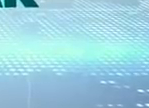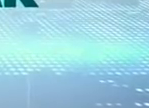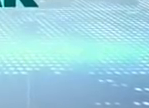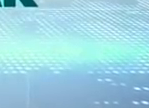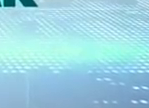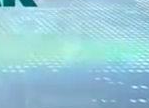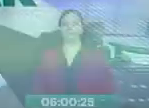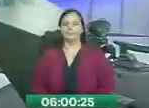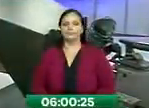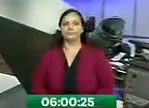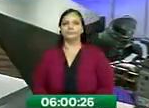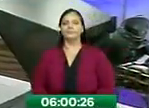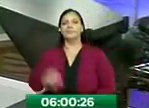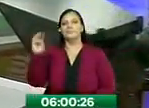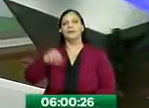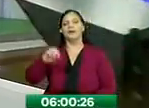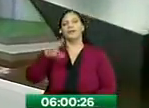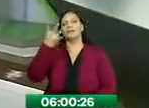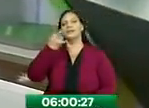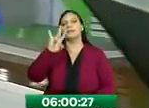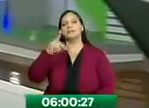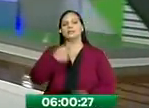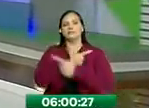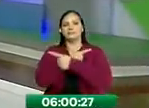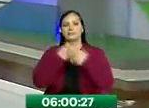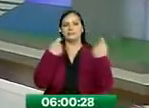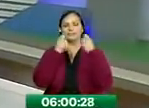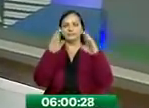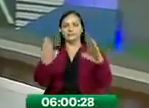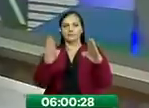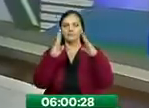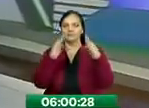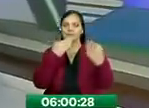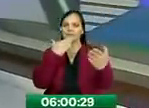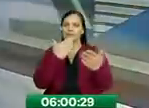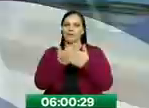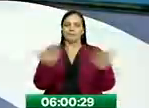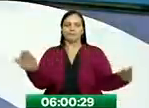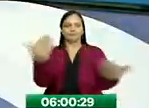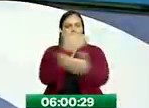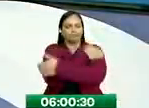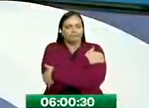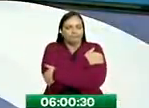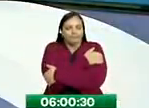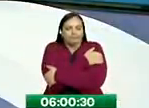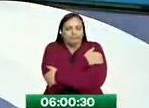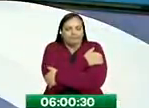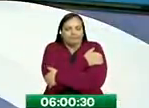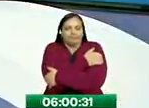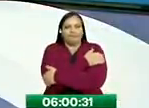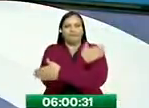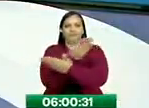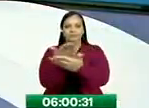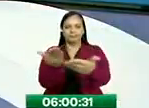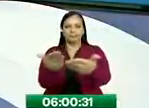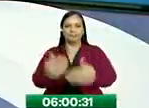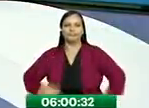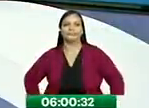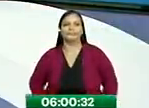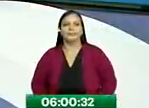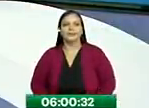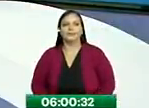martes 17 de marzo. Amables televidentes, muchísimas gracias por la aceptación. Un abrazo enorme para todos ustedes, para toda la gente que está en